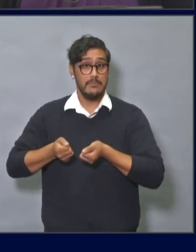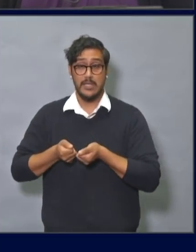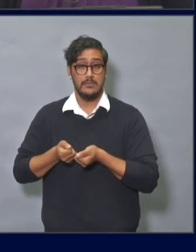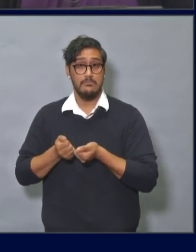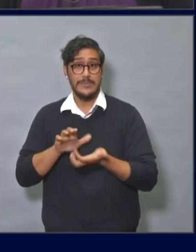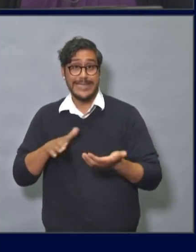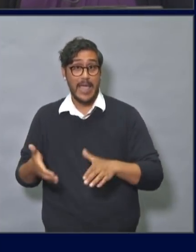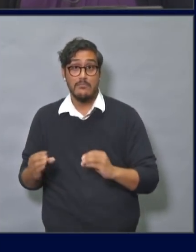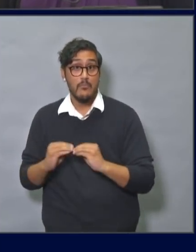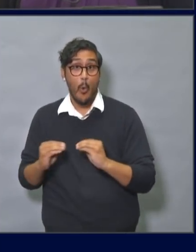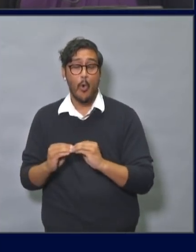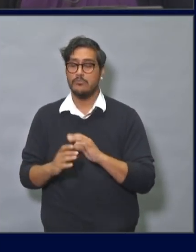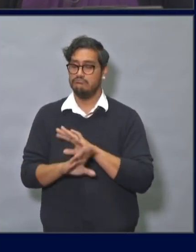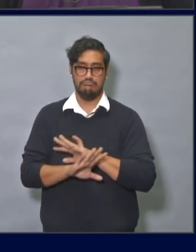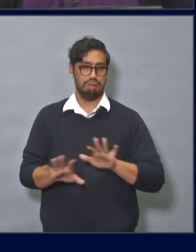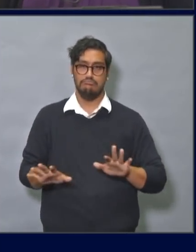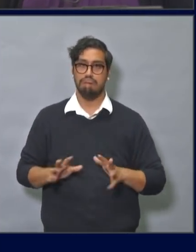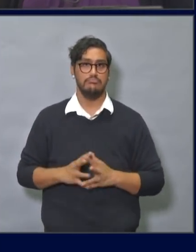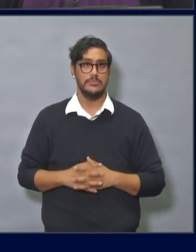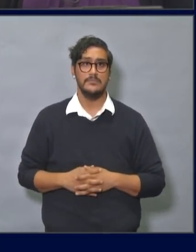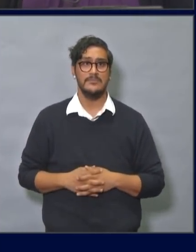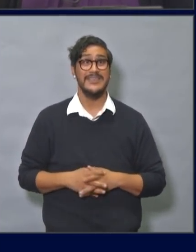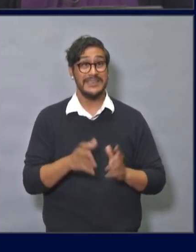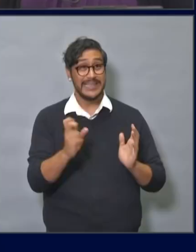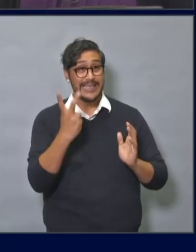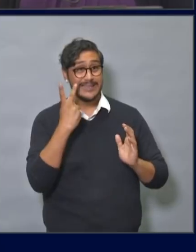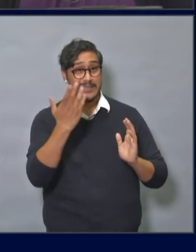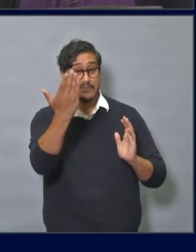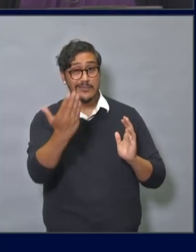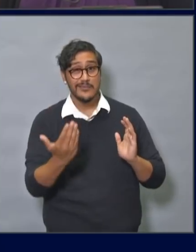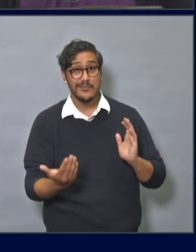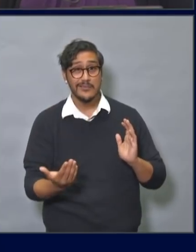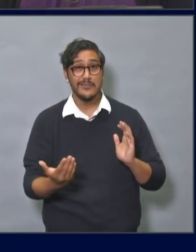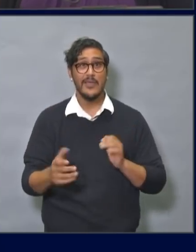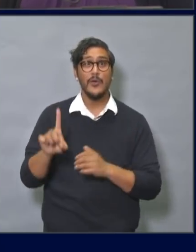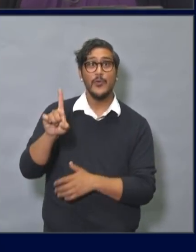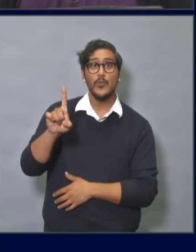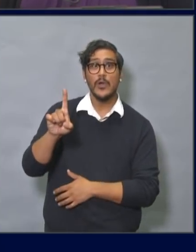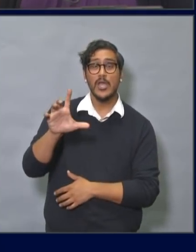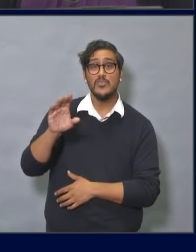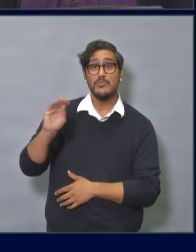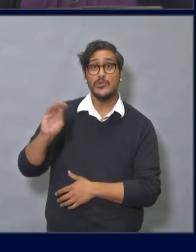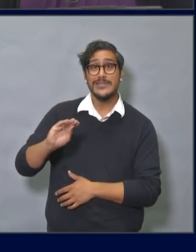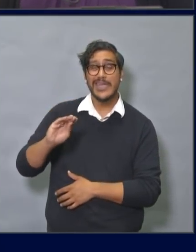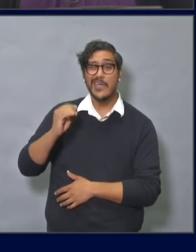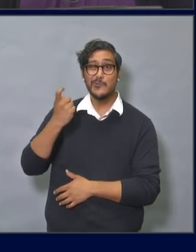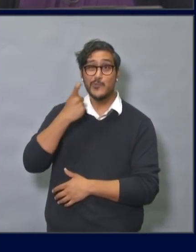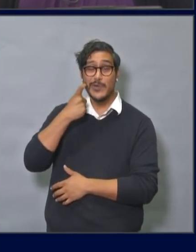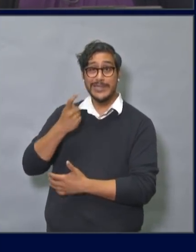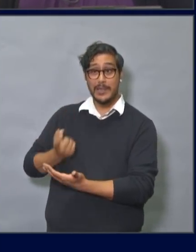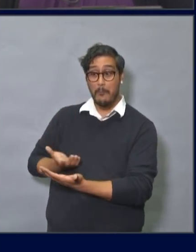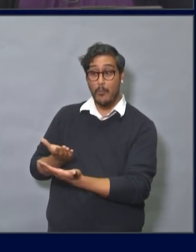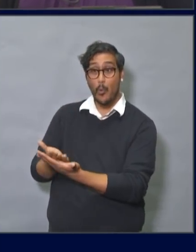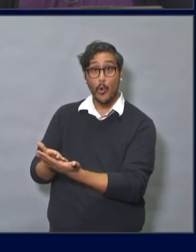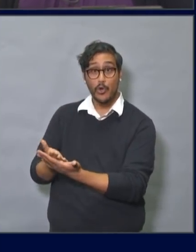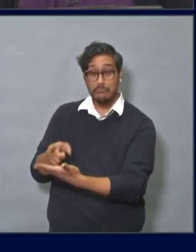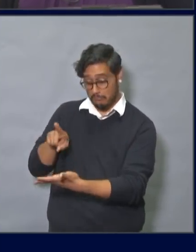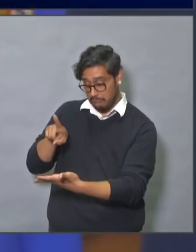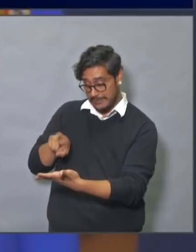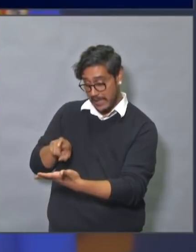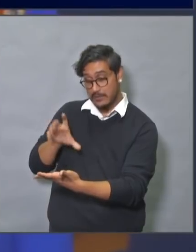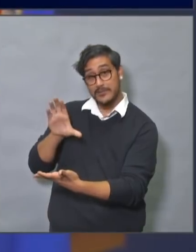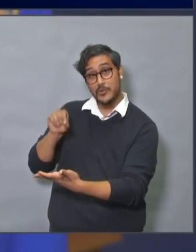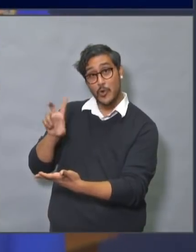informe. Además, puede ver aquí que el 100% de los recién nacidos a los que se les realizó una prueba